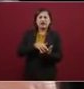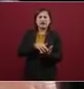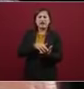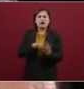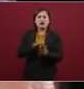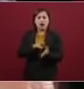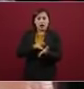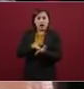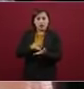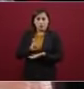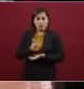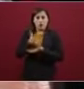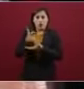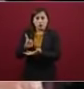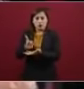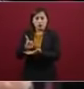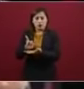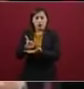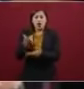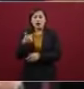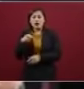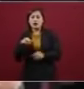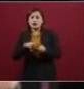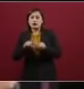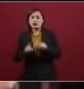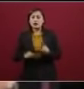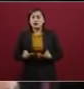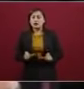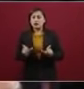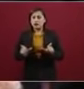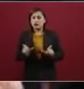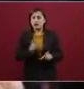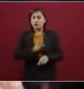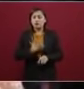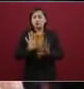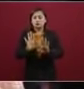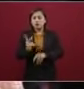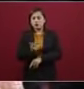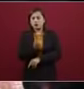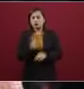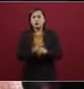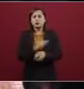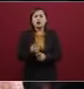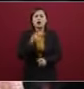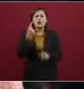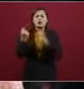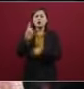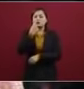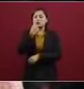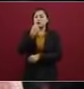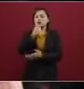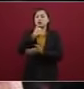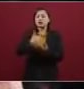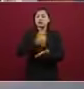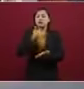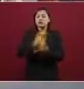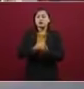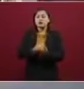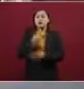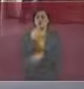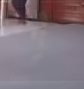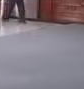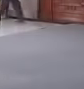no obstaculice el ejercicio de la Guardia Nacional. Esto se lo pregunto porque hay denuncias, por ejemplo, de policías capitalinos que tienen que enfrentar la delincuencia y que